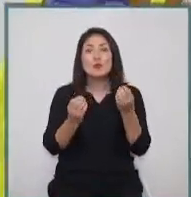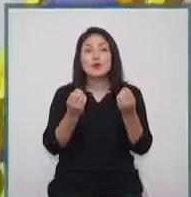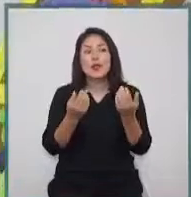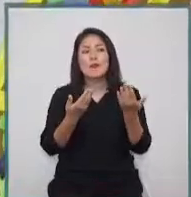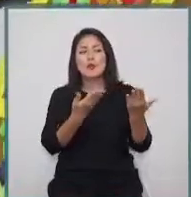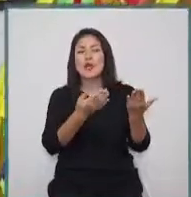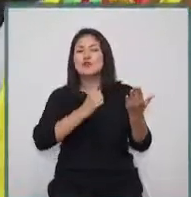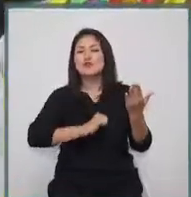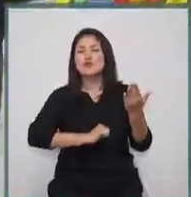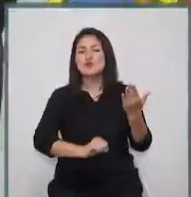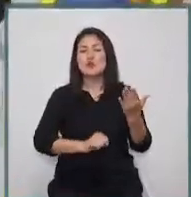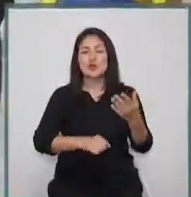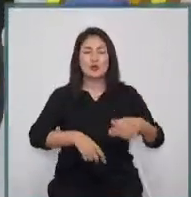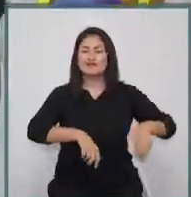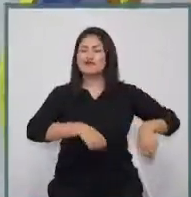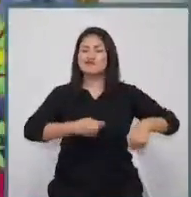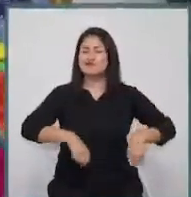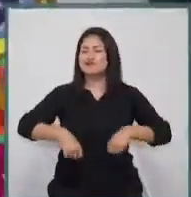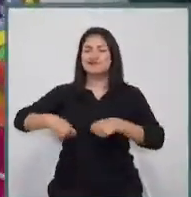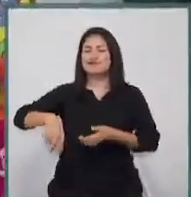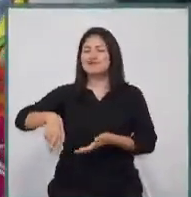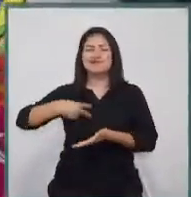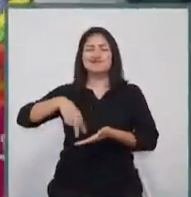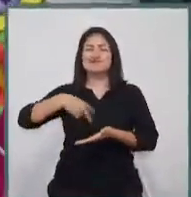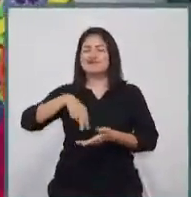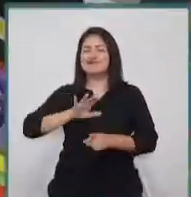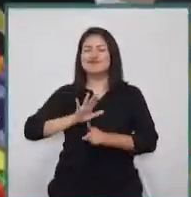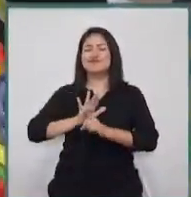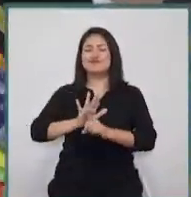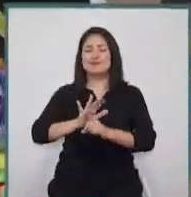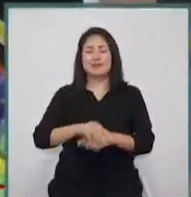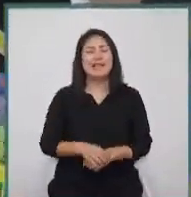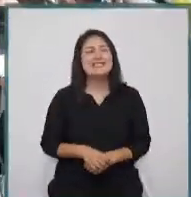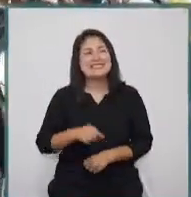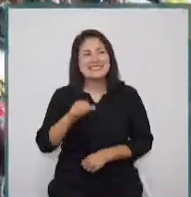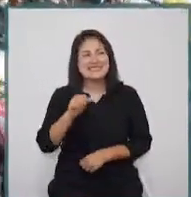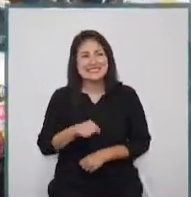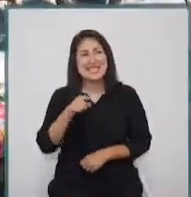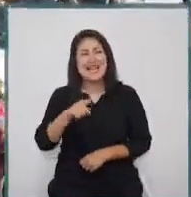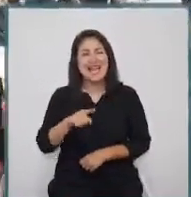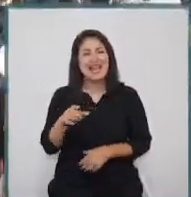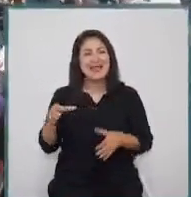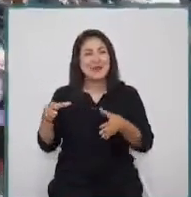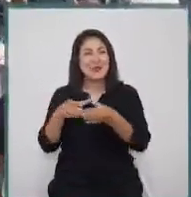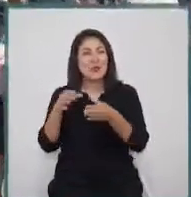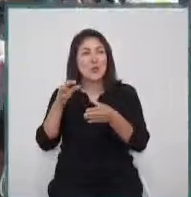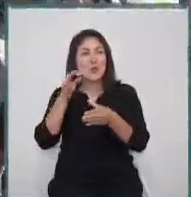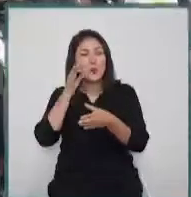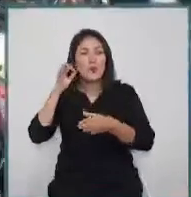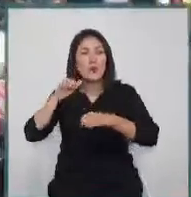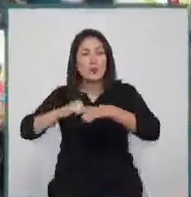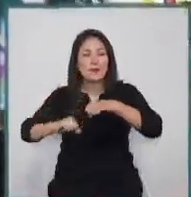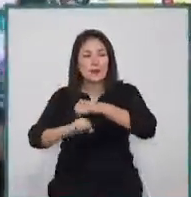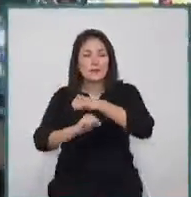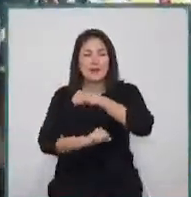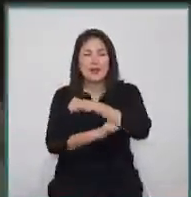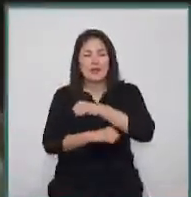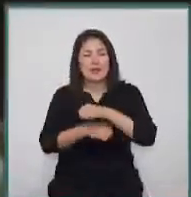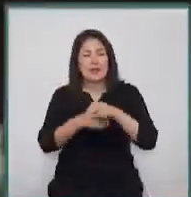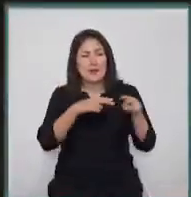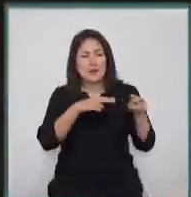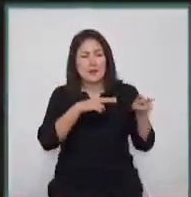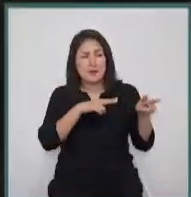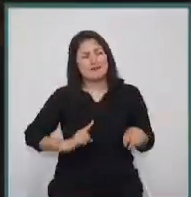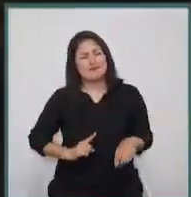su queridísimo hijo está representando muy bien a la compañía. Sí, a la compañía Dinastía Inca de Puente Piedra. Estoy muy orgullosa de que